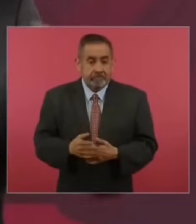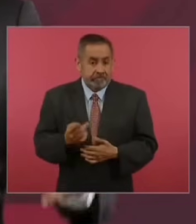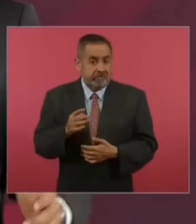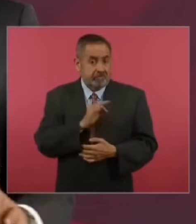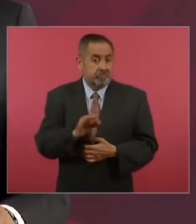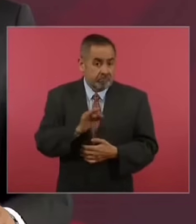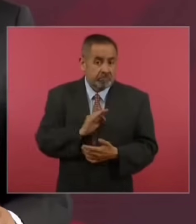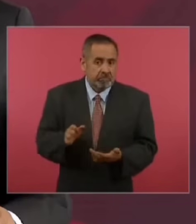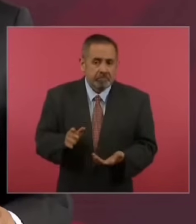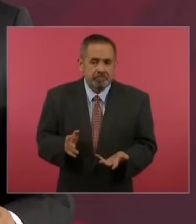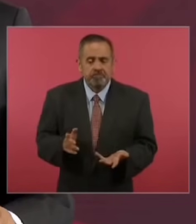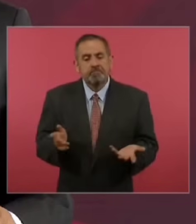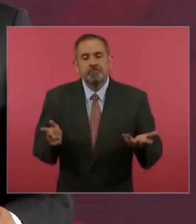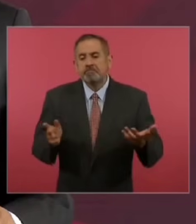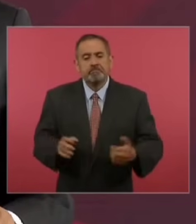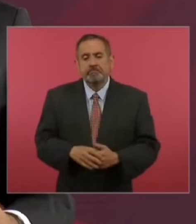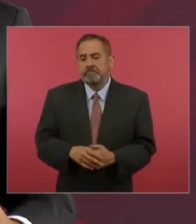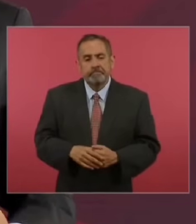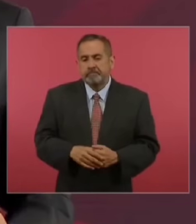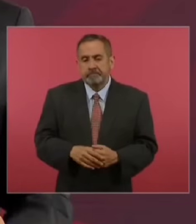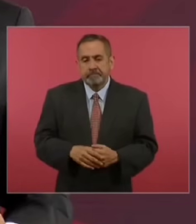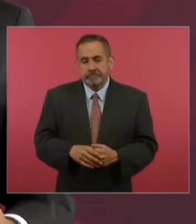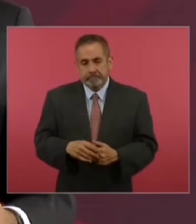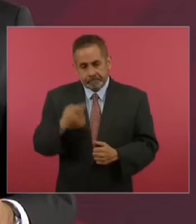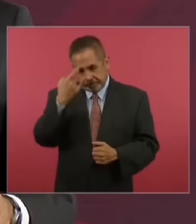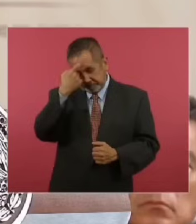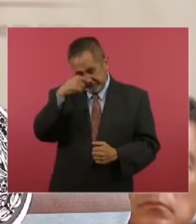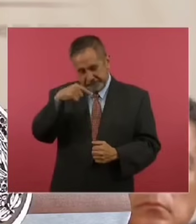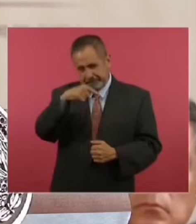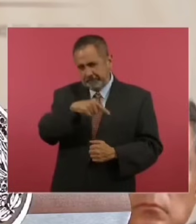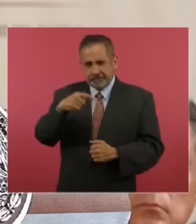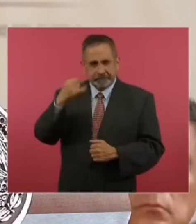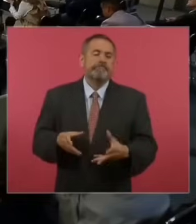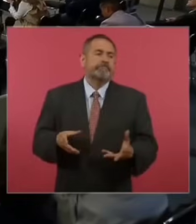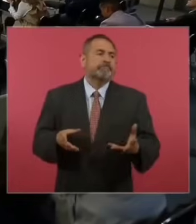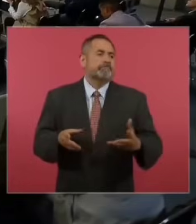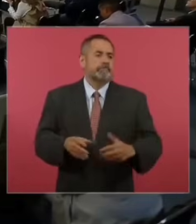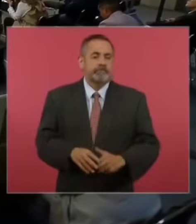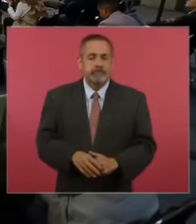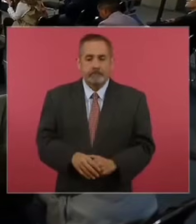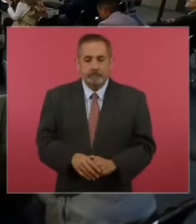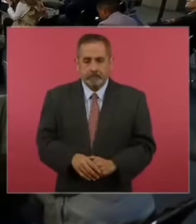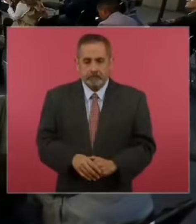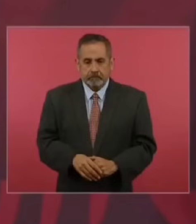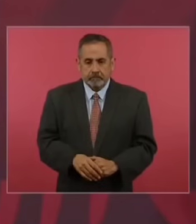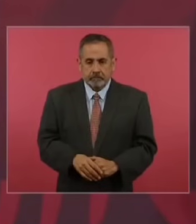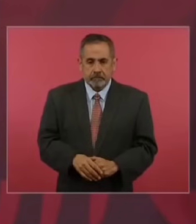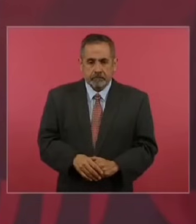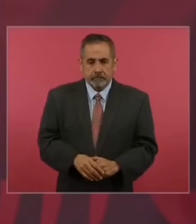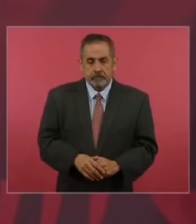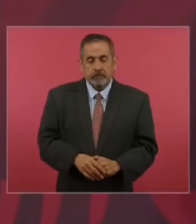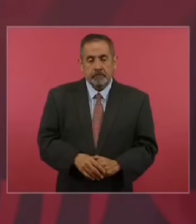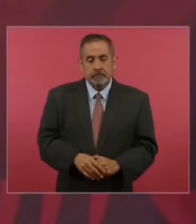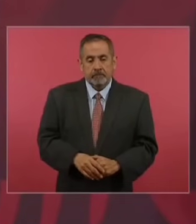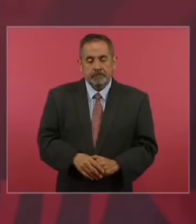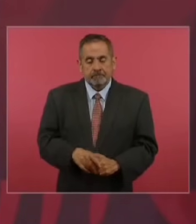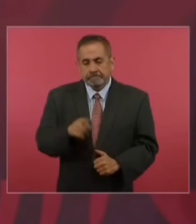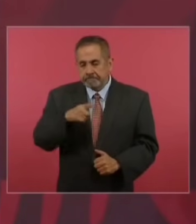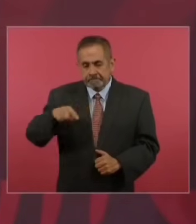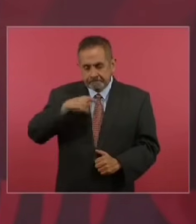manera de que triunfara su ideal democrático. La enseñanza